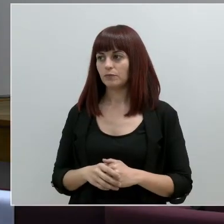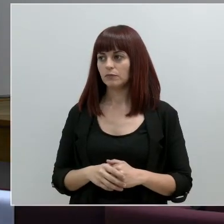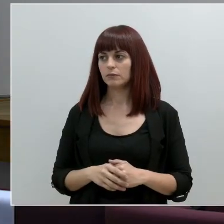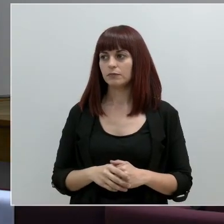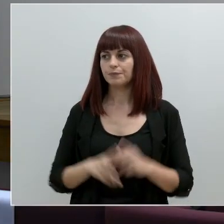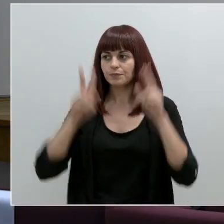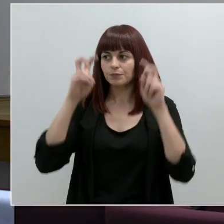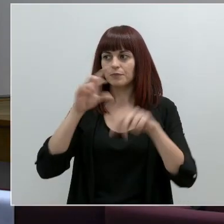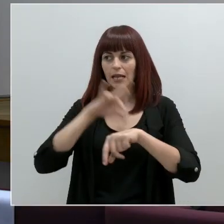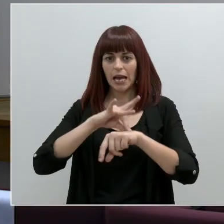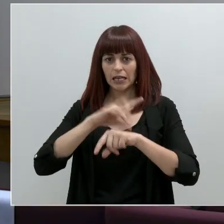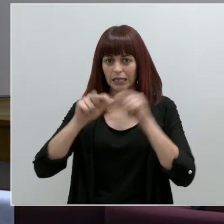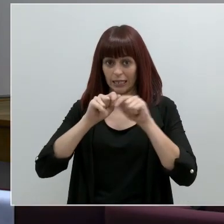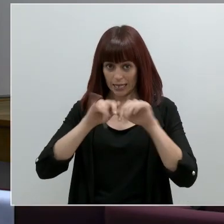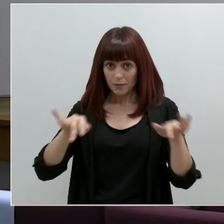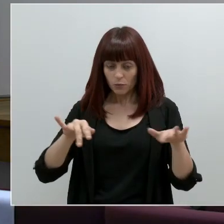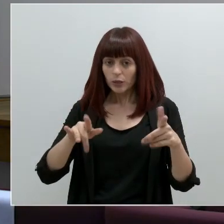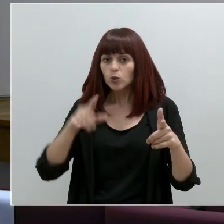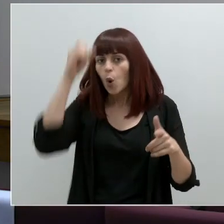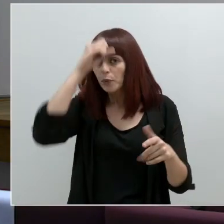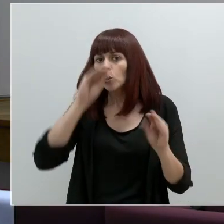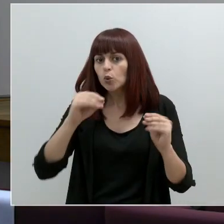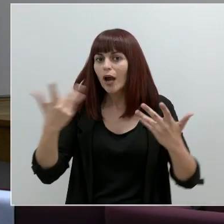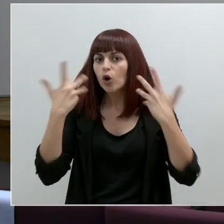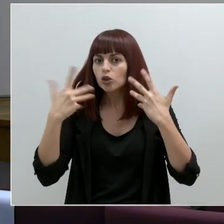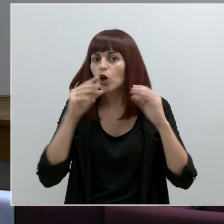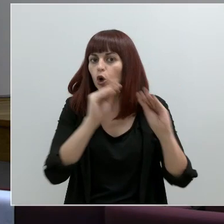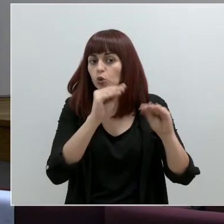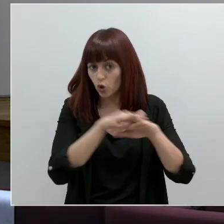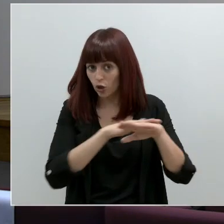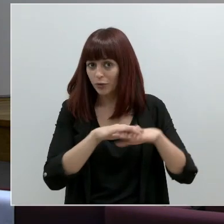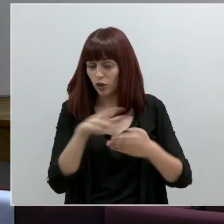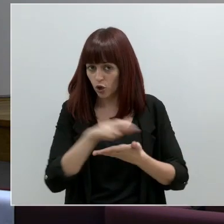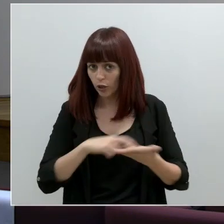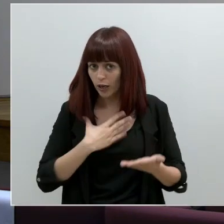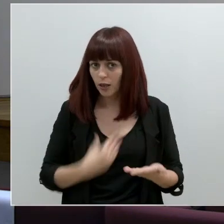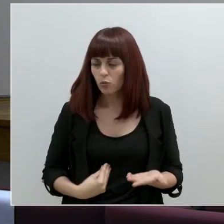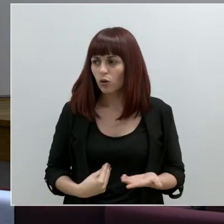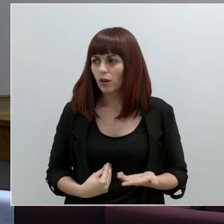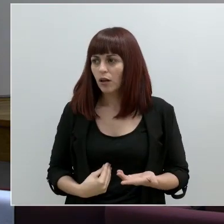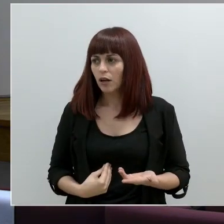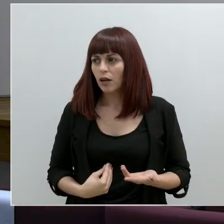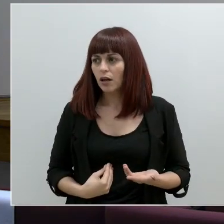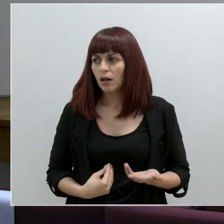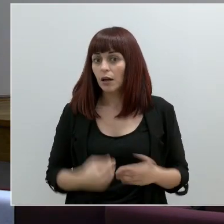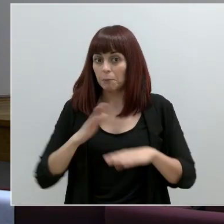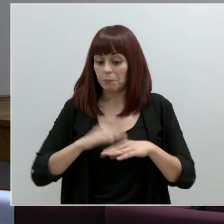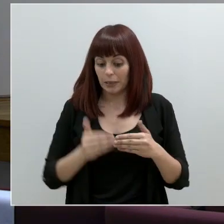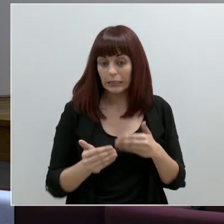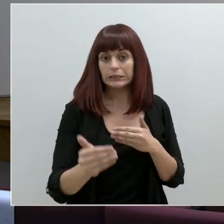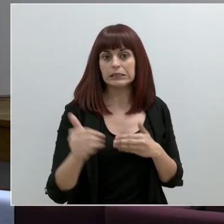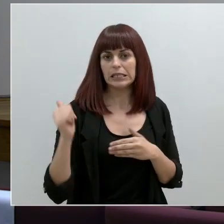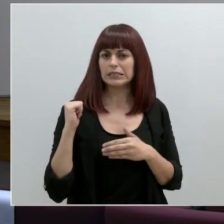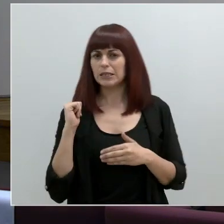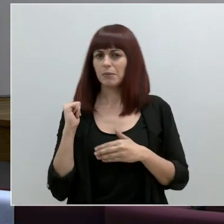nivel epidemiológico, su parecer o su recomendación para el Gobierno regional en estos instantes de visos a esa Semana